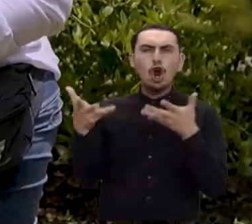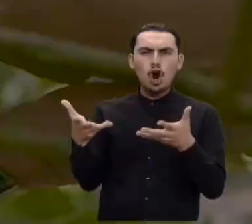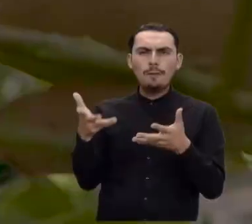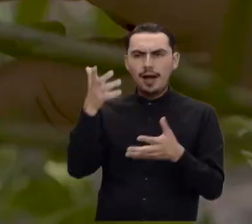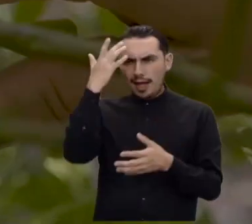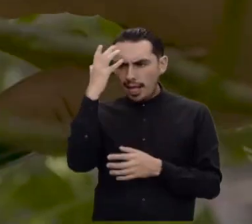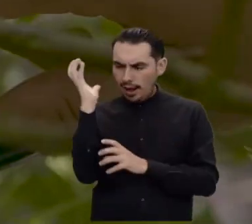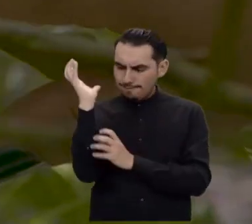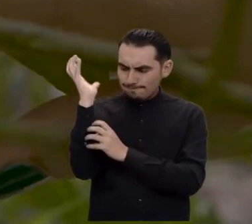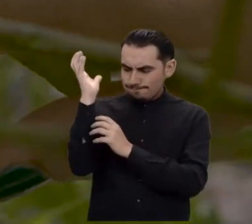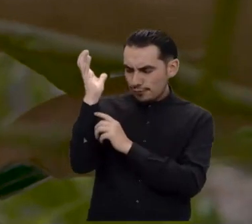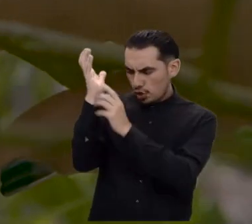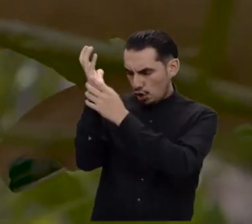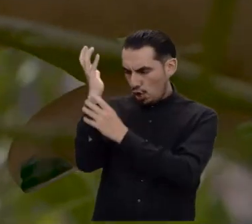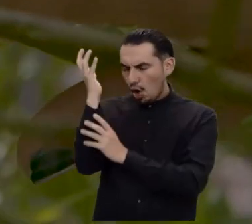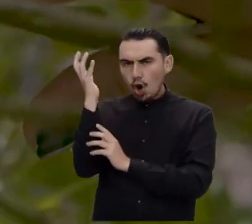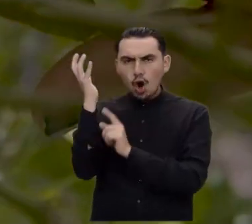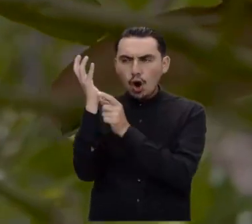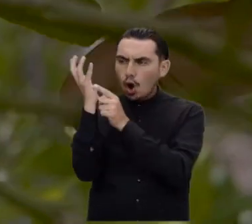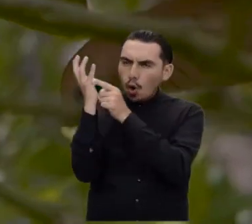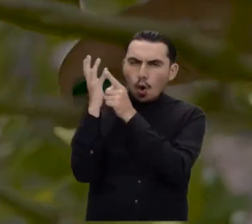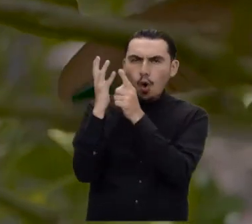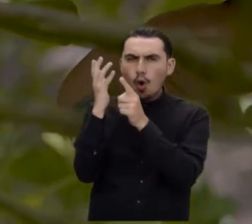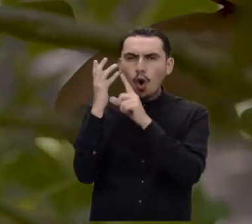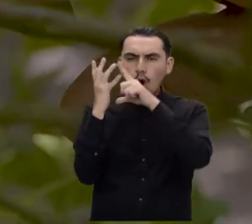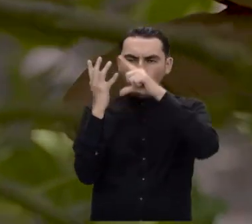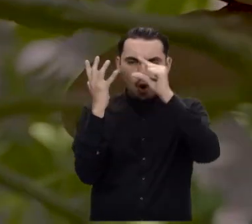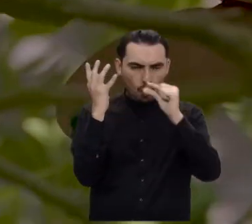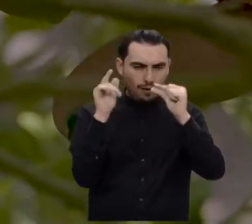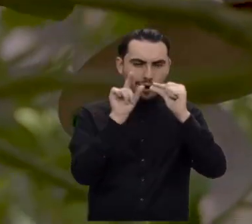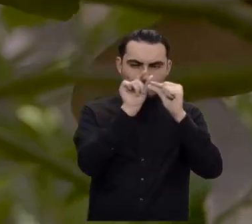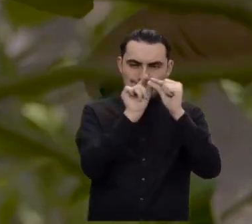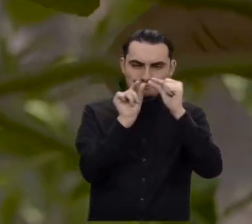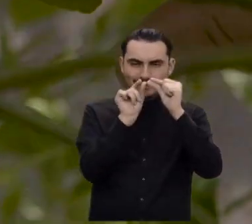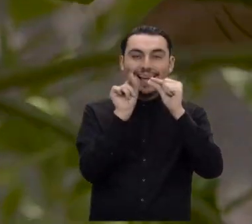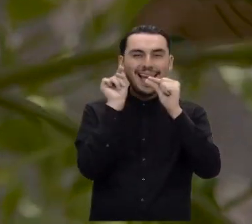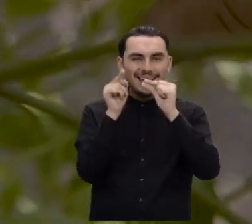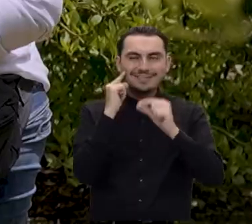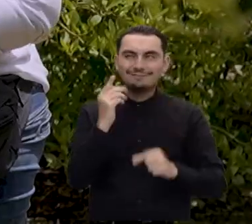sus huevos, que se van a colocar en el borde de la hoja.